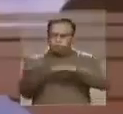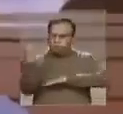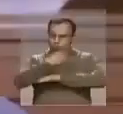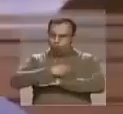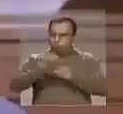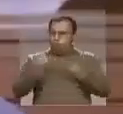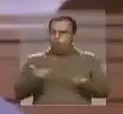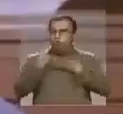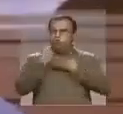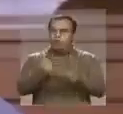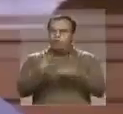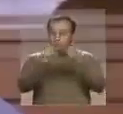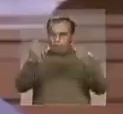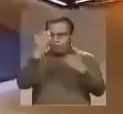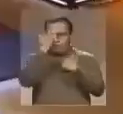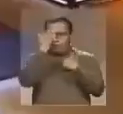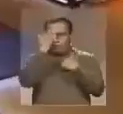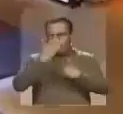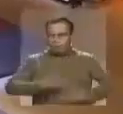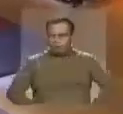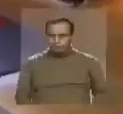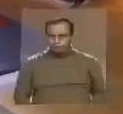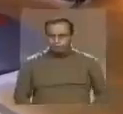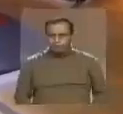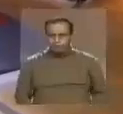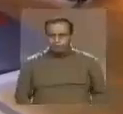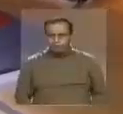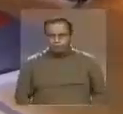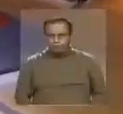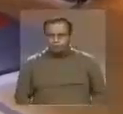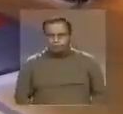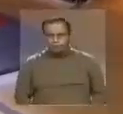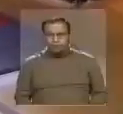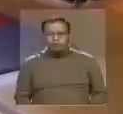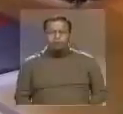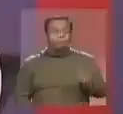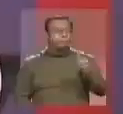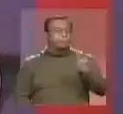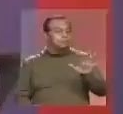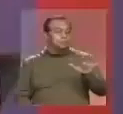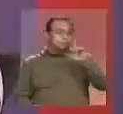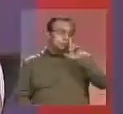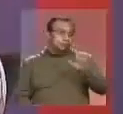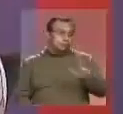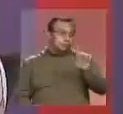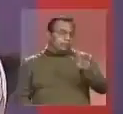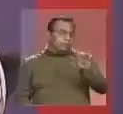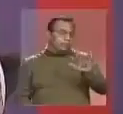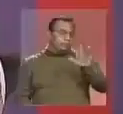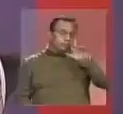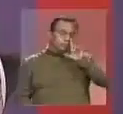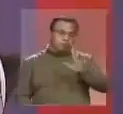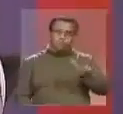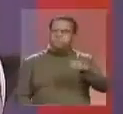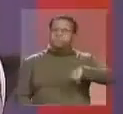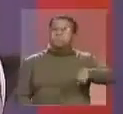hoy ayuda a esa toma de conciencia. Bueno, el 25 de julio es